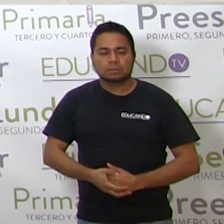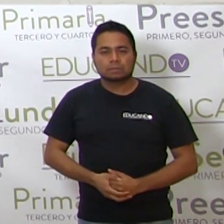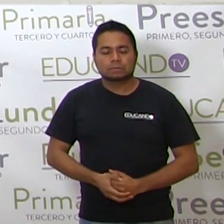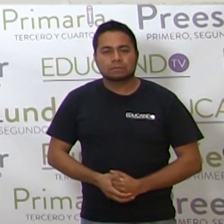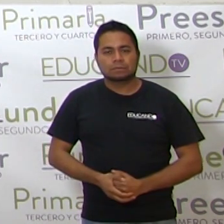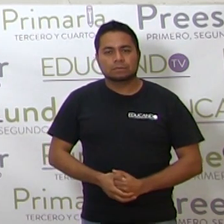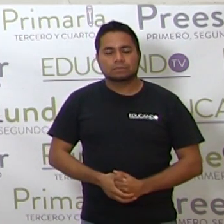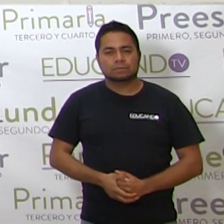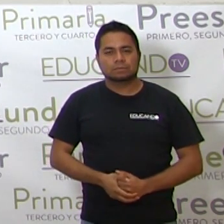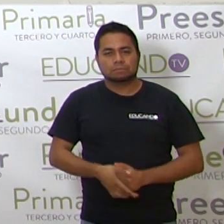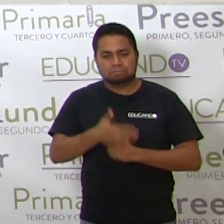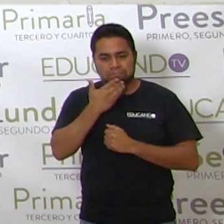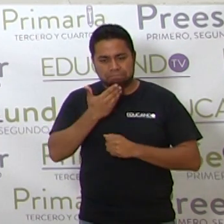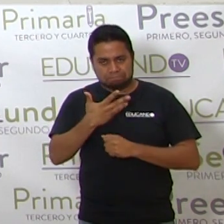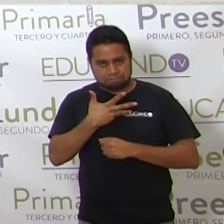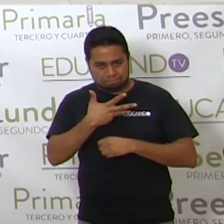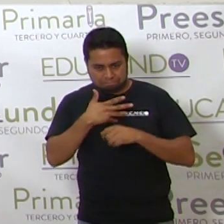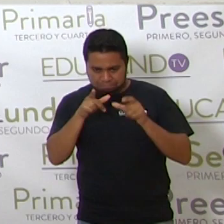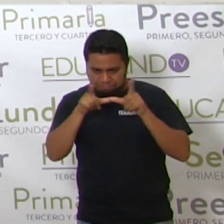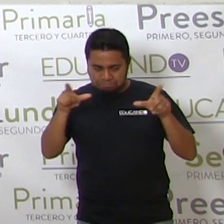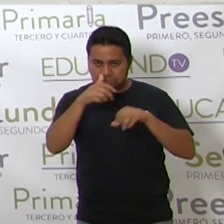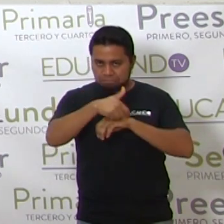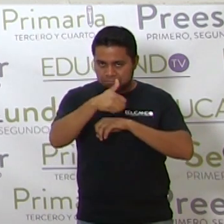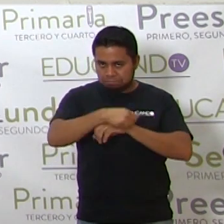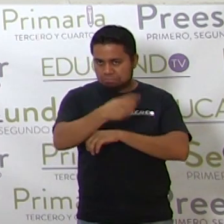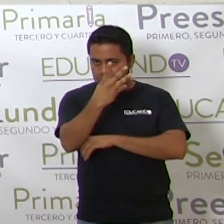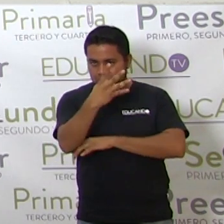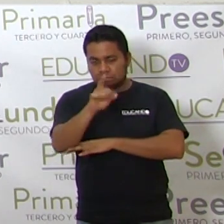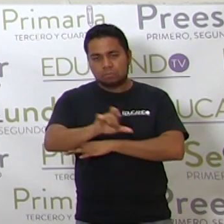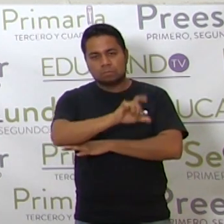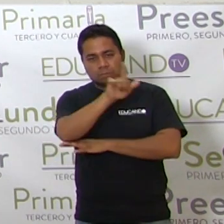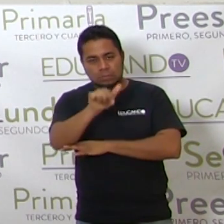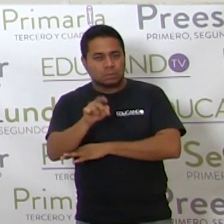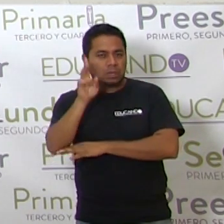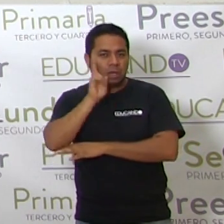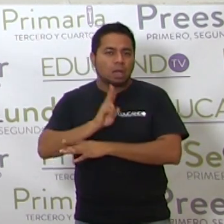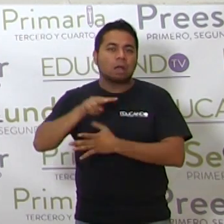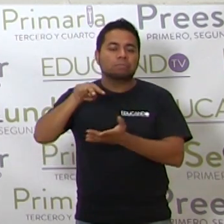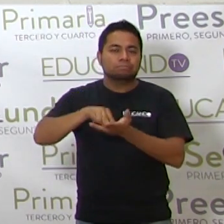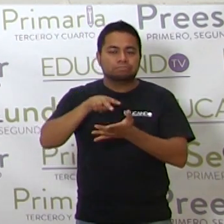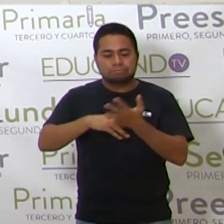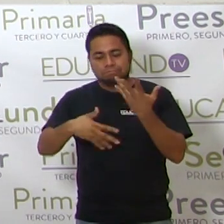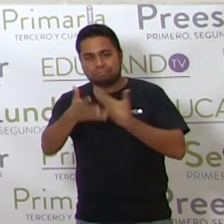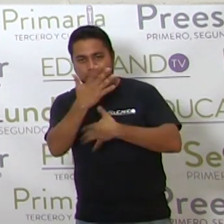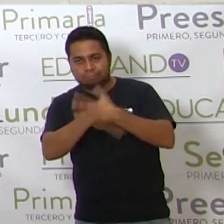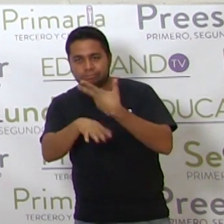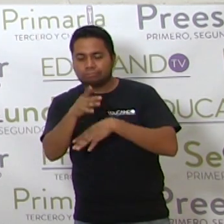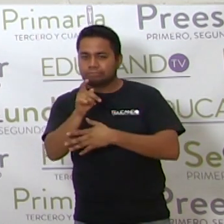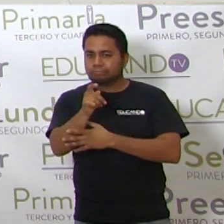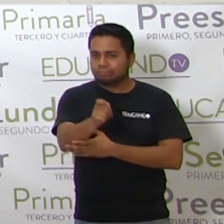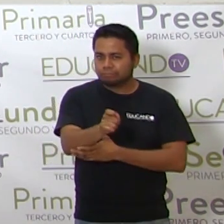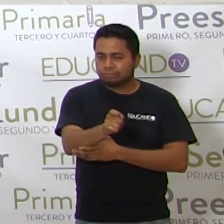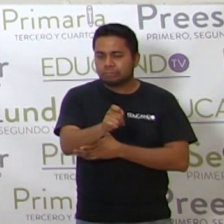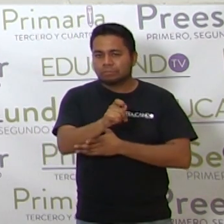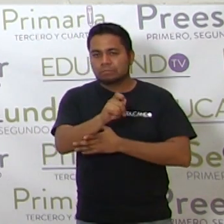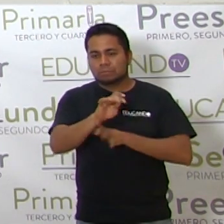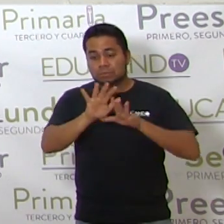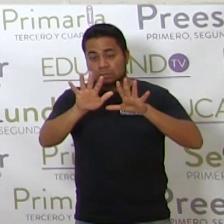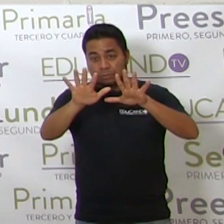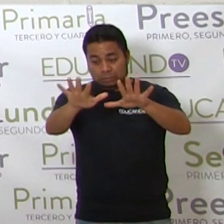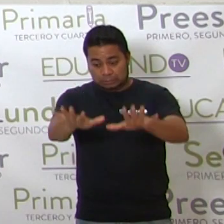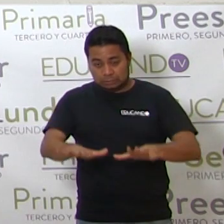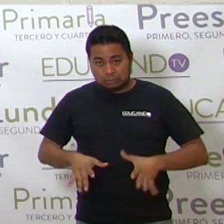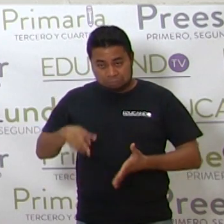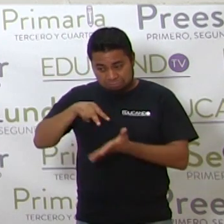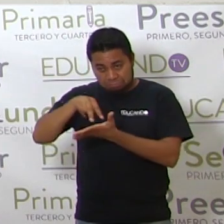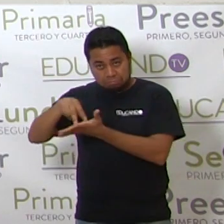ya tenemos el número 4 después de realizar los ensayos ahora sí la presentamos la obra